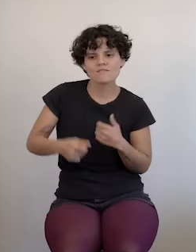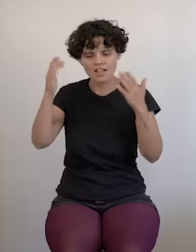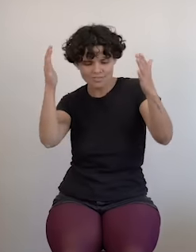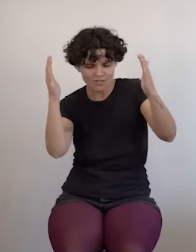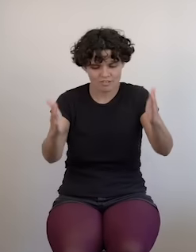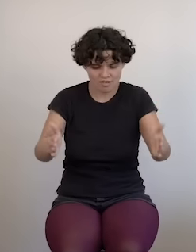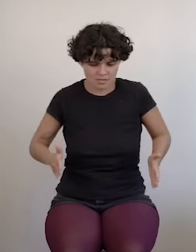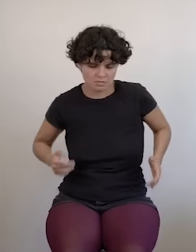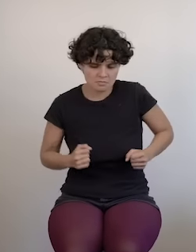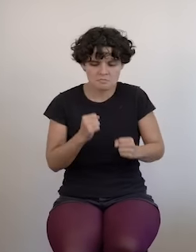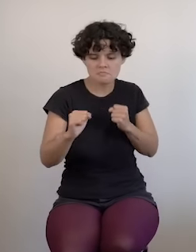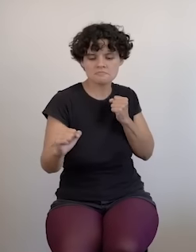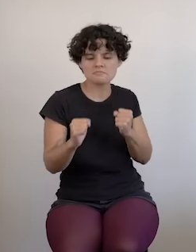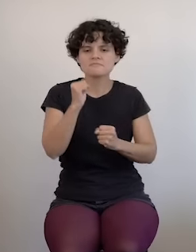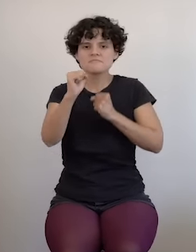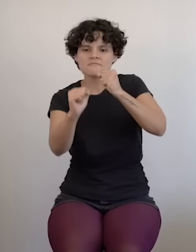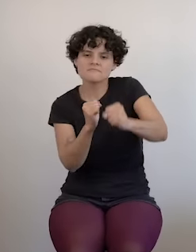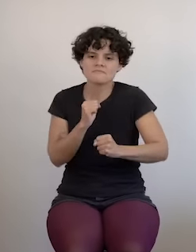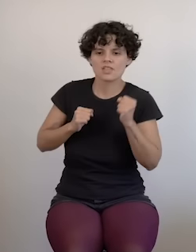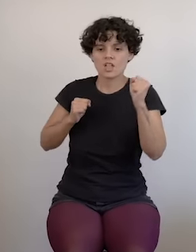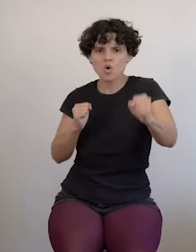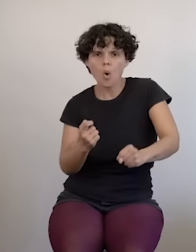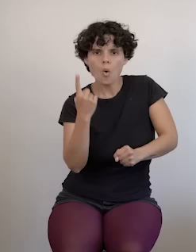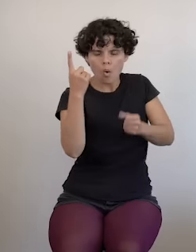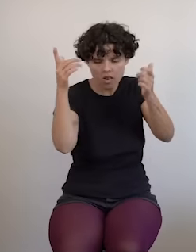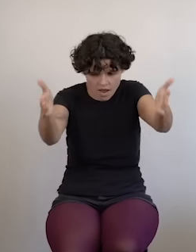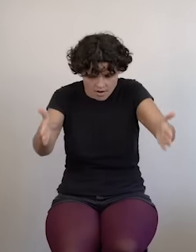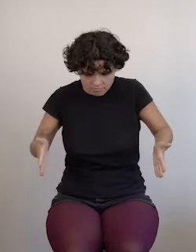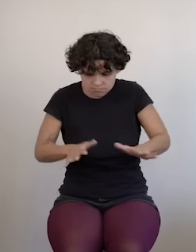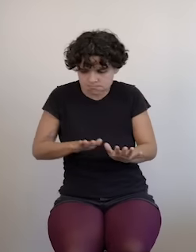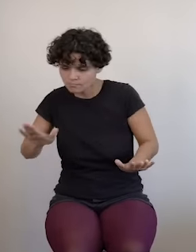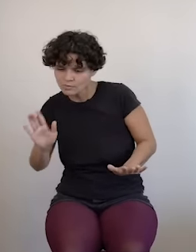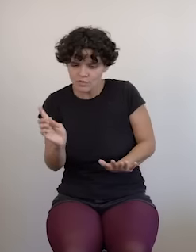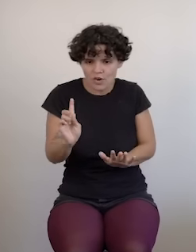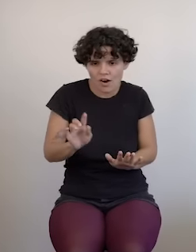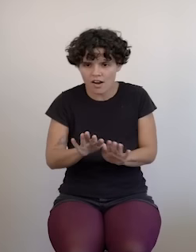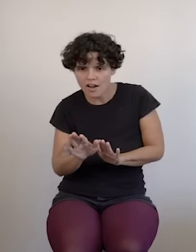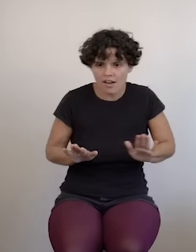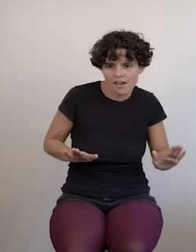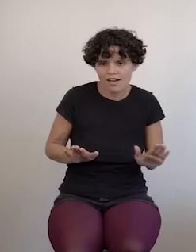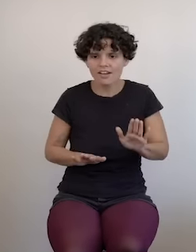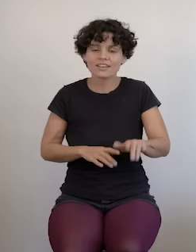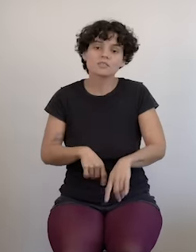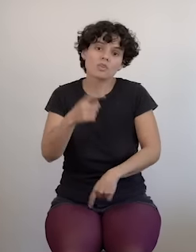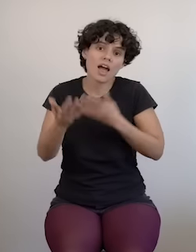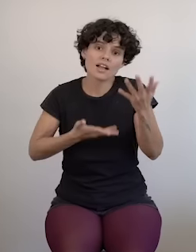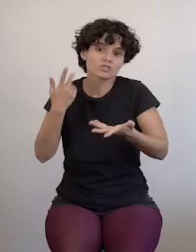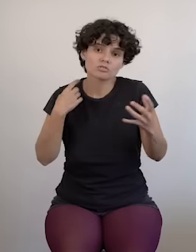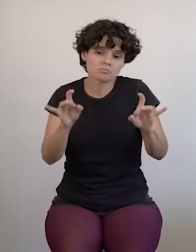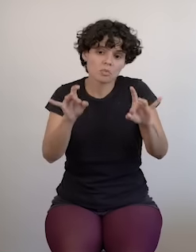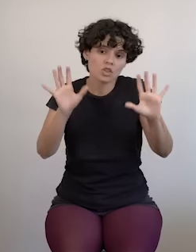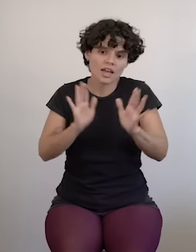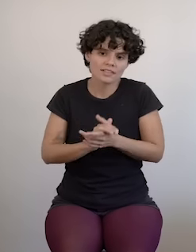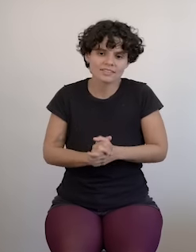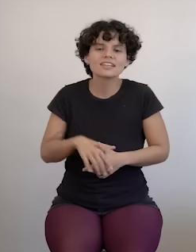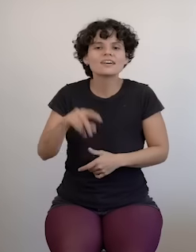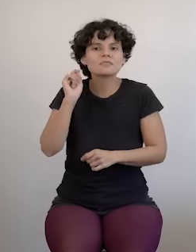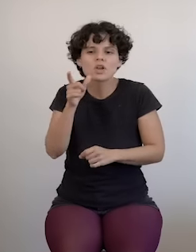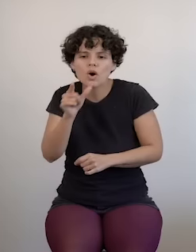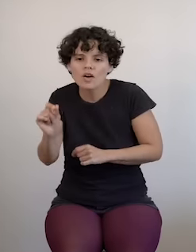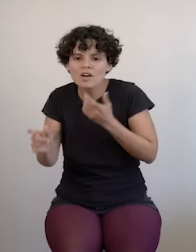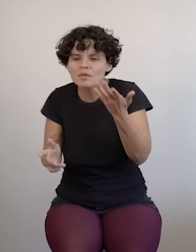baldosa. Paso en una baldosa. Tírate el paso en una baldosa. Era canción que también viene,